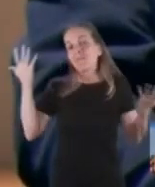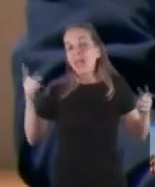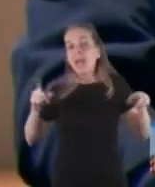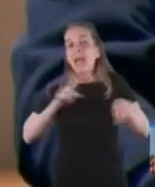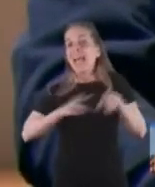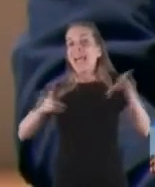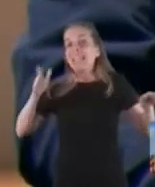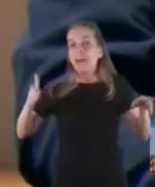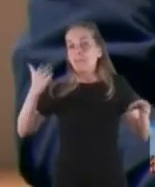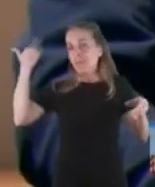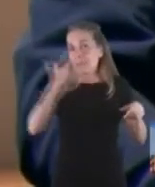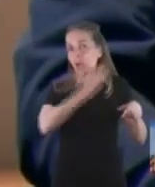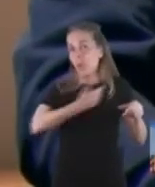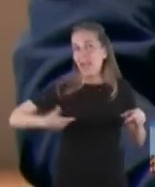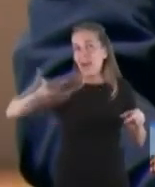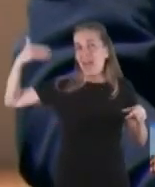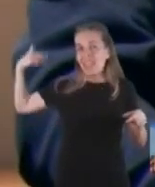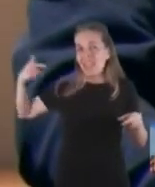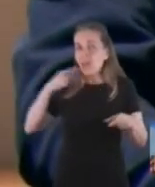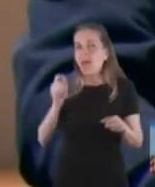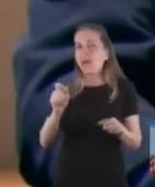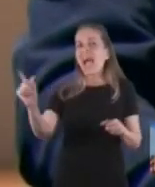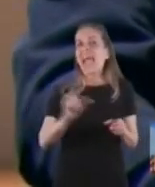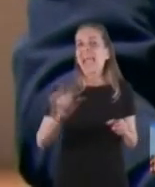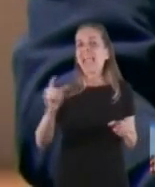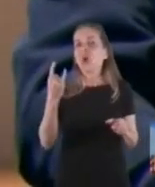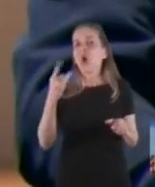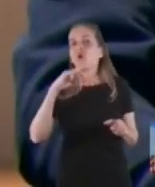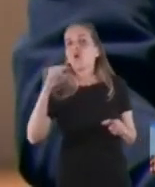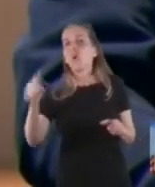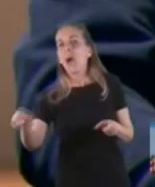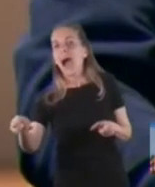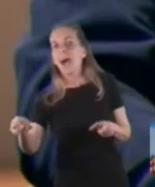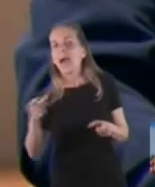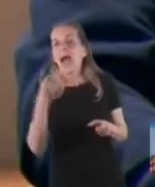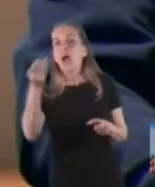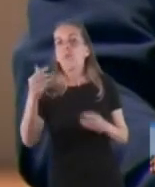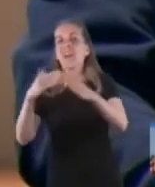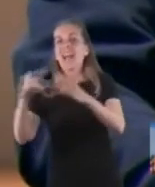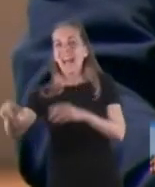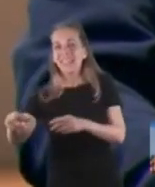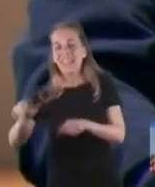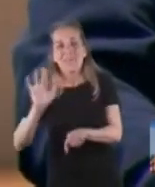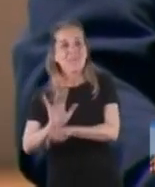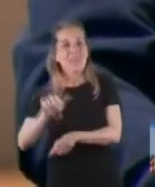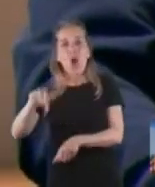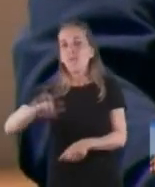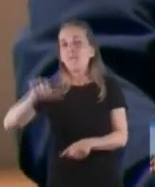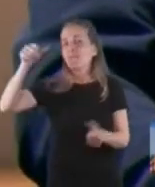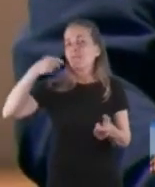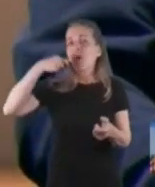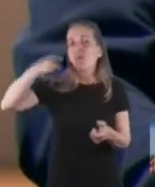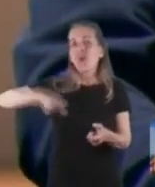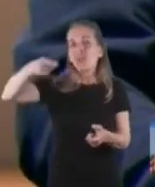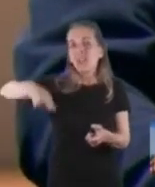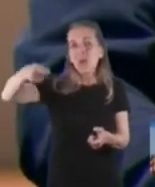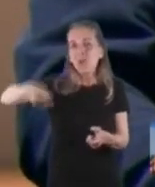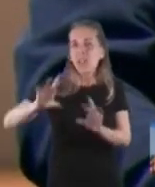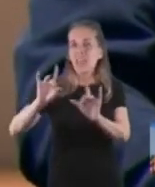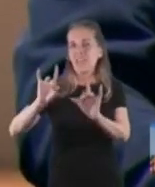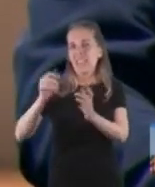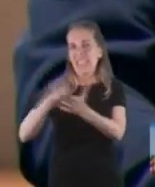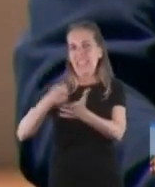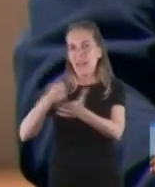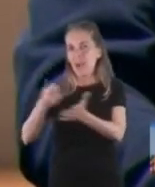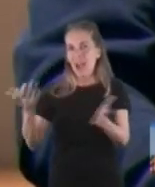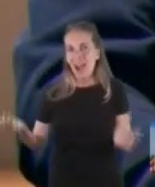les decían, saquen un crédito UBA para tener una casa. Y los que cayeron en esa trampa hoy no saben cómo salir. Y, no, y le